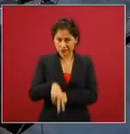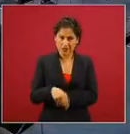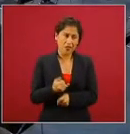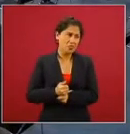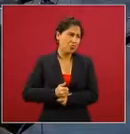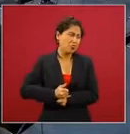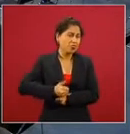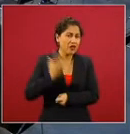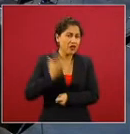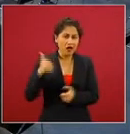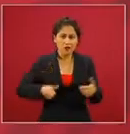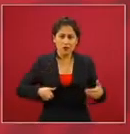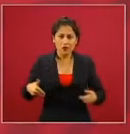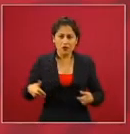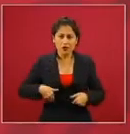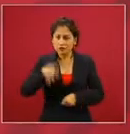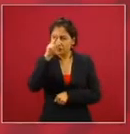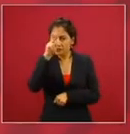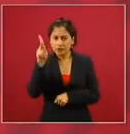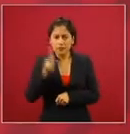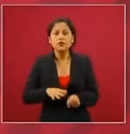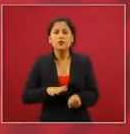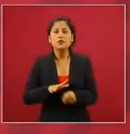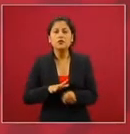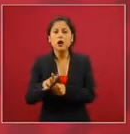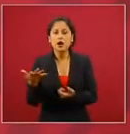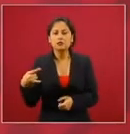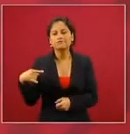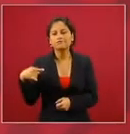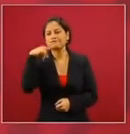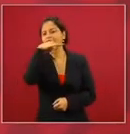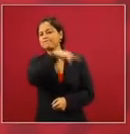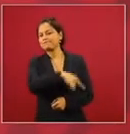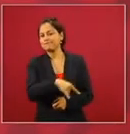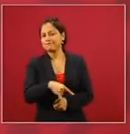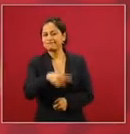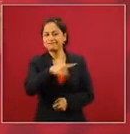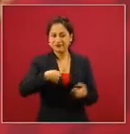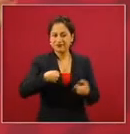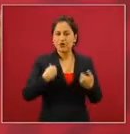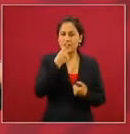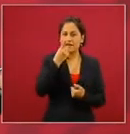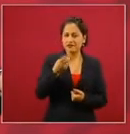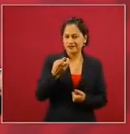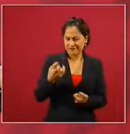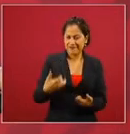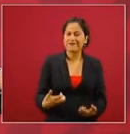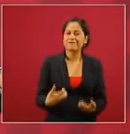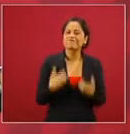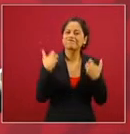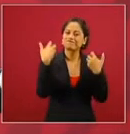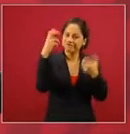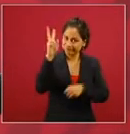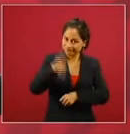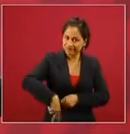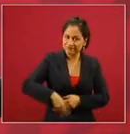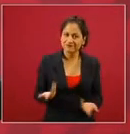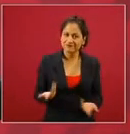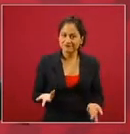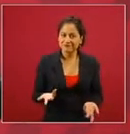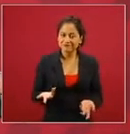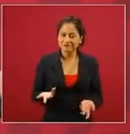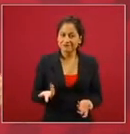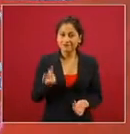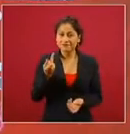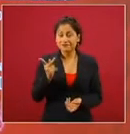Eso sí molesta. Ahora, como dicen los jóvenes, eso sí calienta. Pero ni modo, ni